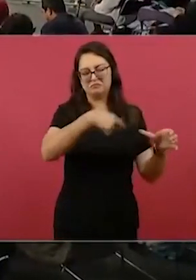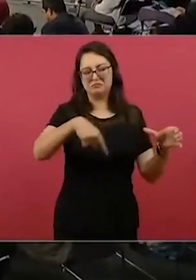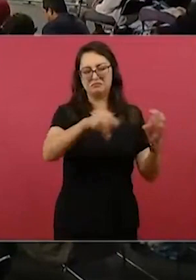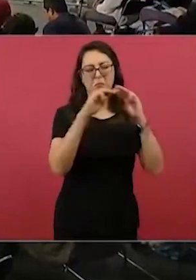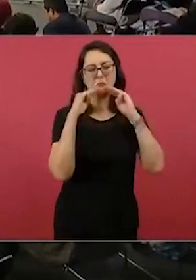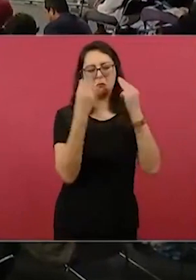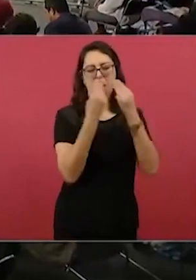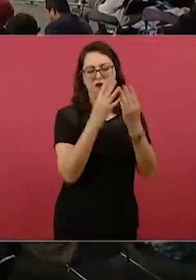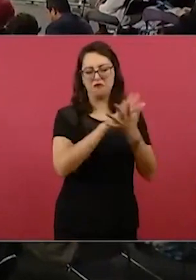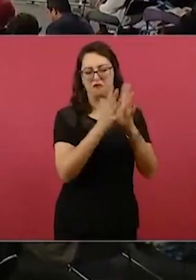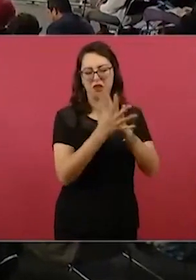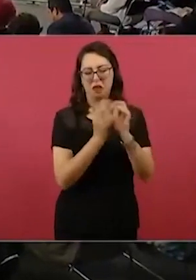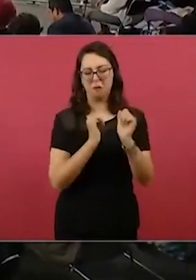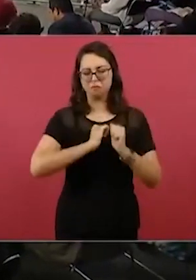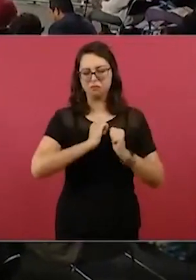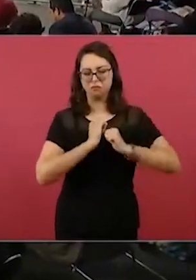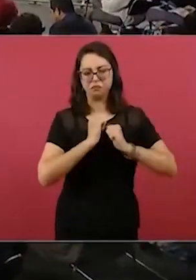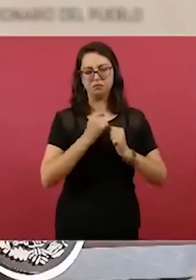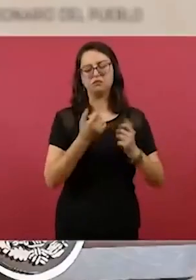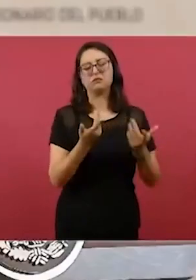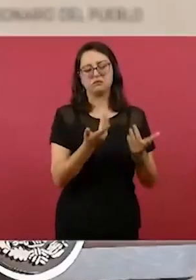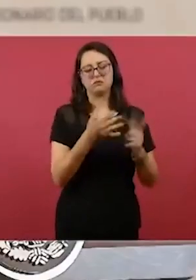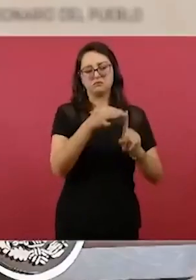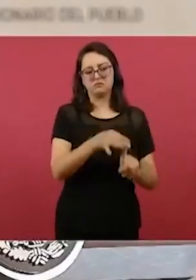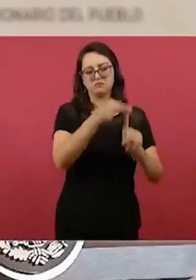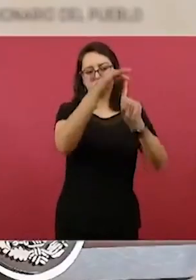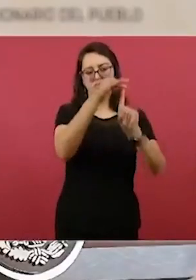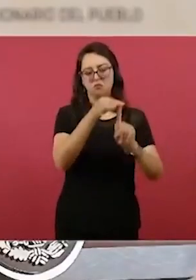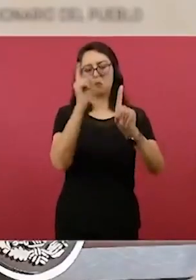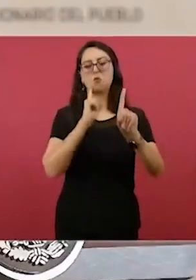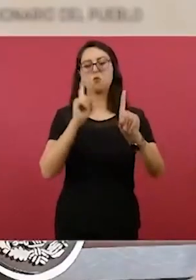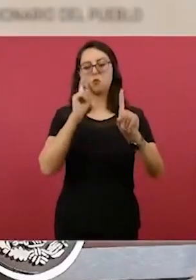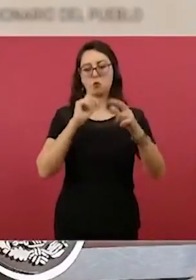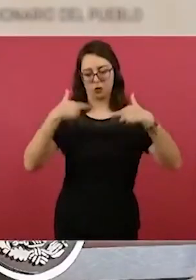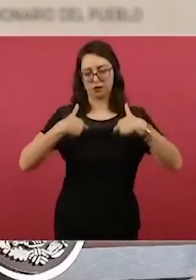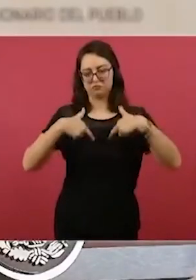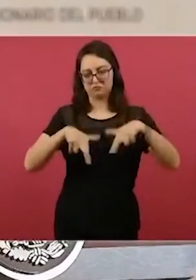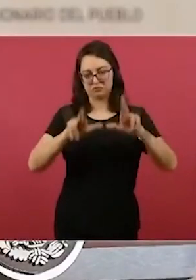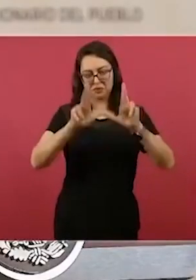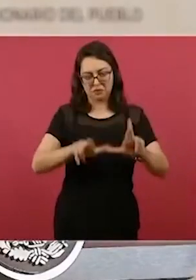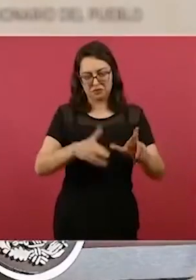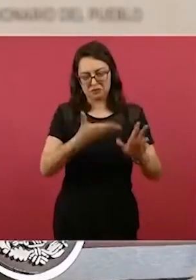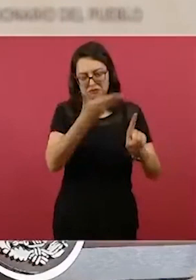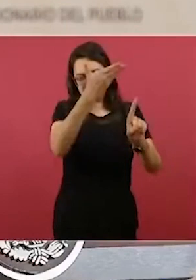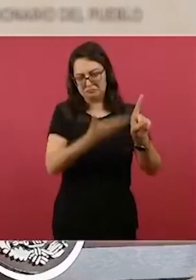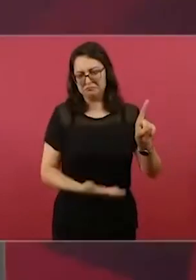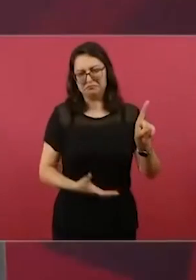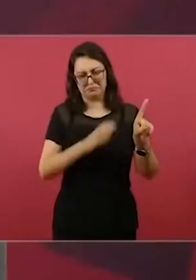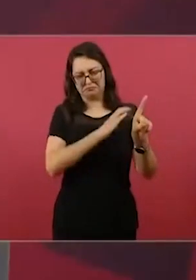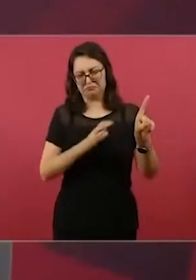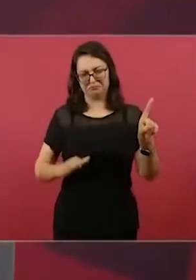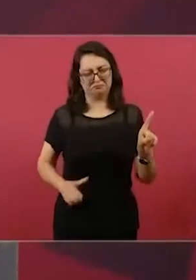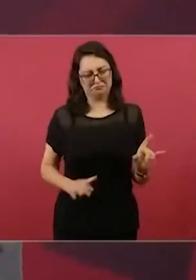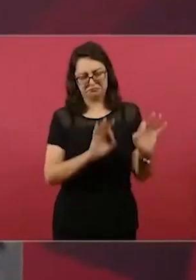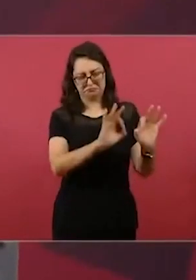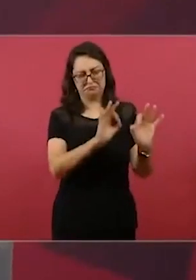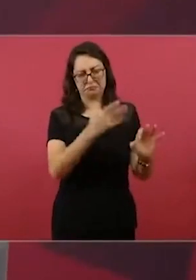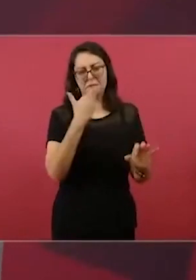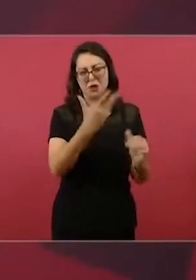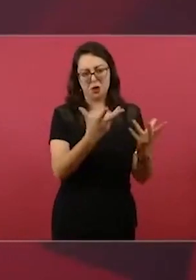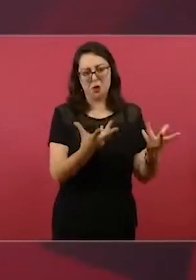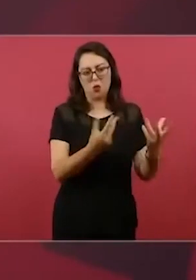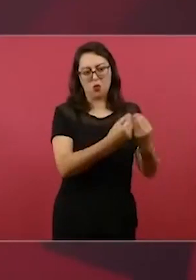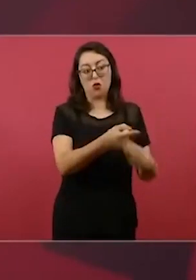por lo tanto su periodo de gobierno era ni serían de izquierda democrática